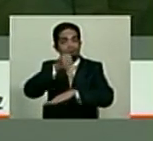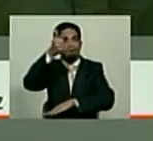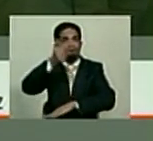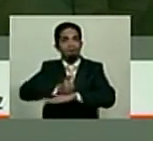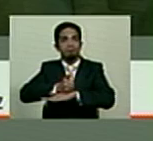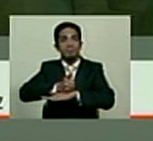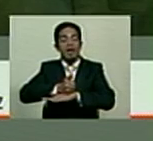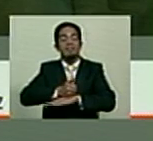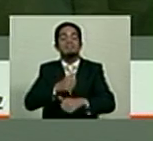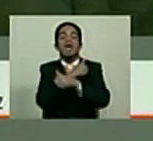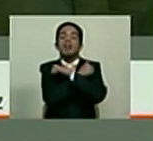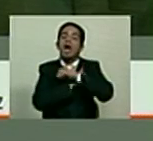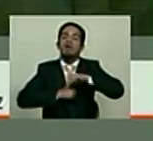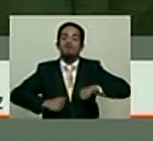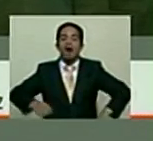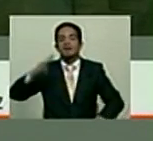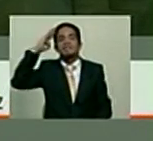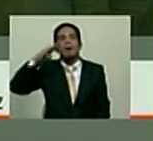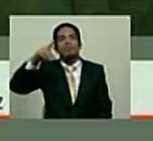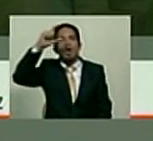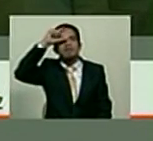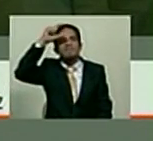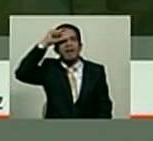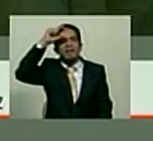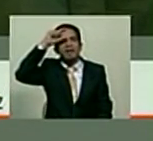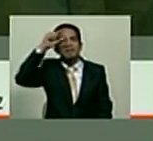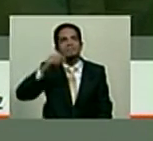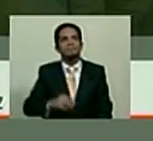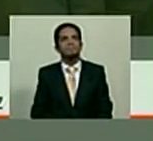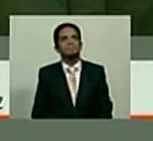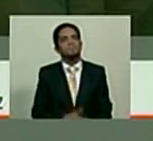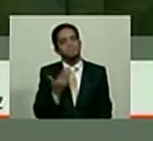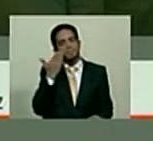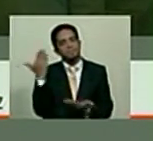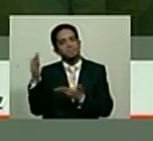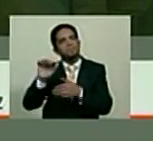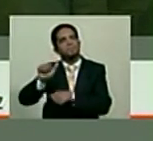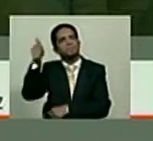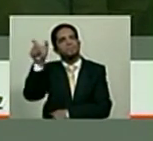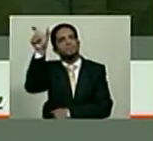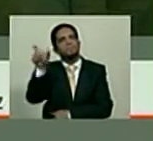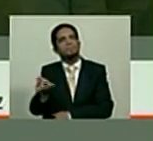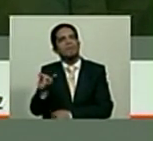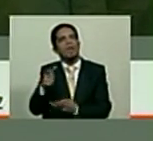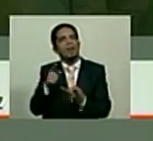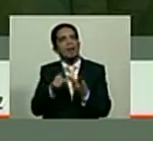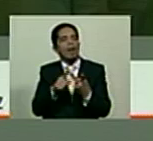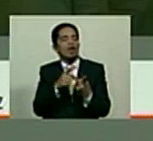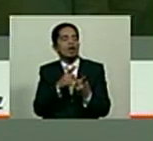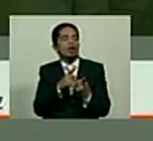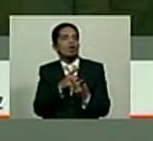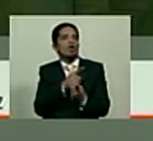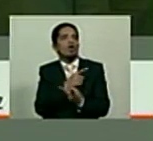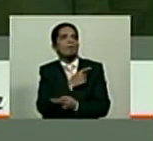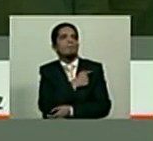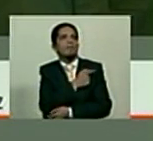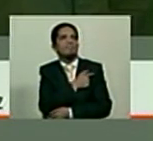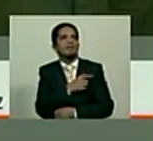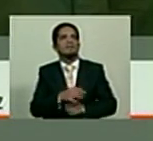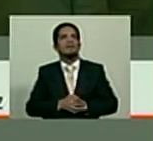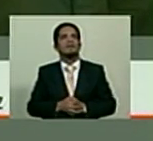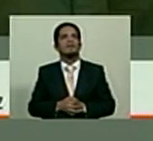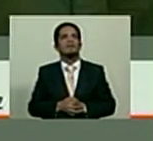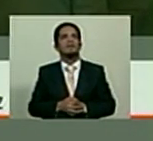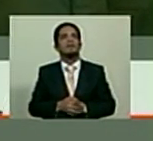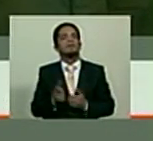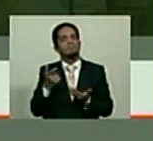Fuerza Armada Nacional Bolivariana, en la persona del almirante en jefe, comandante estratégico operacional, de todos los demás